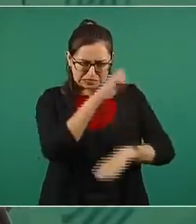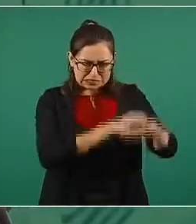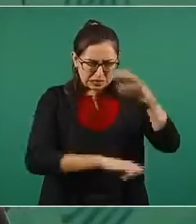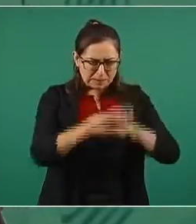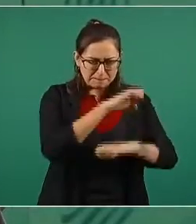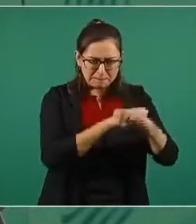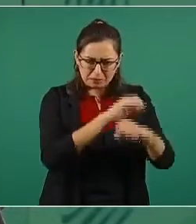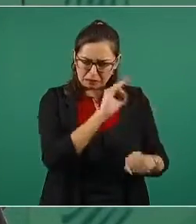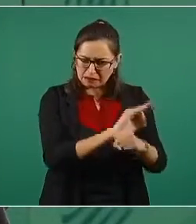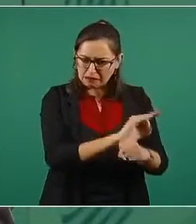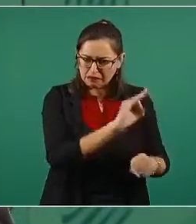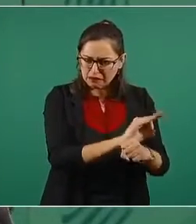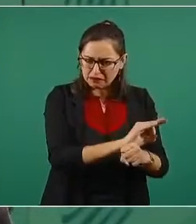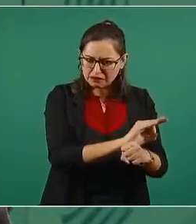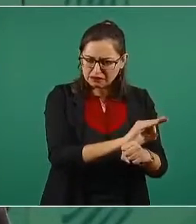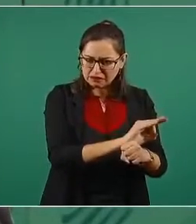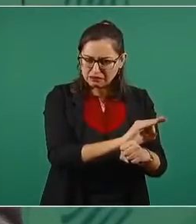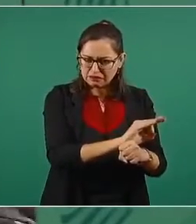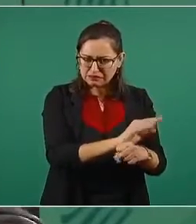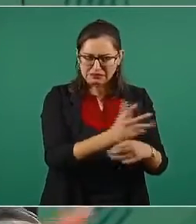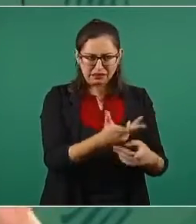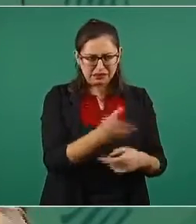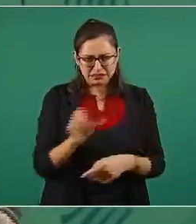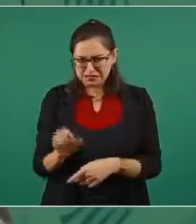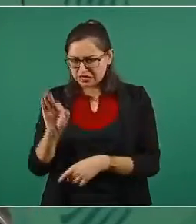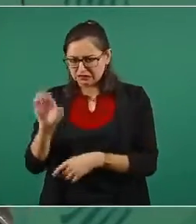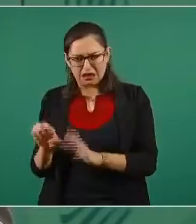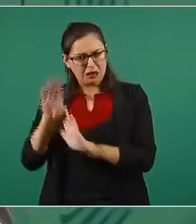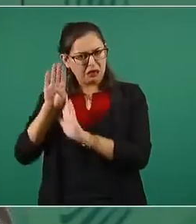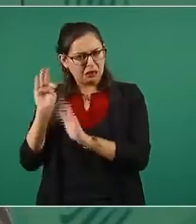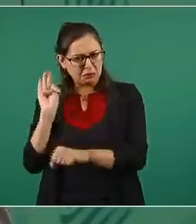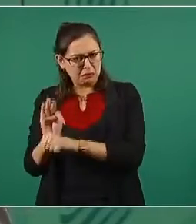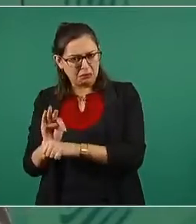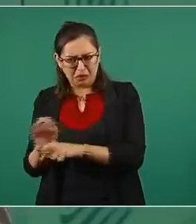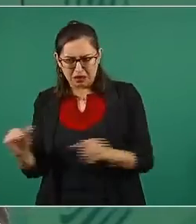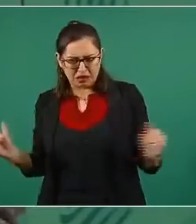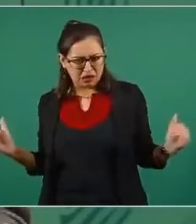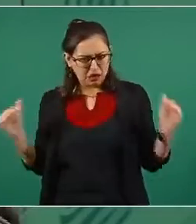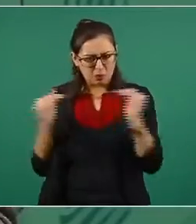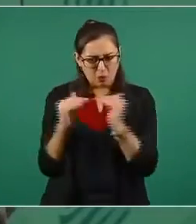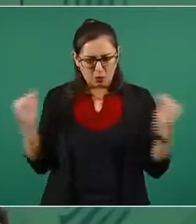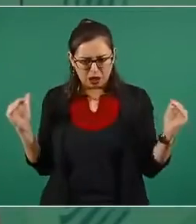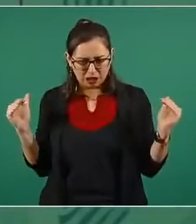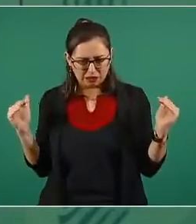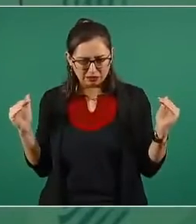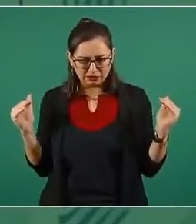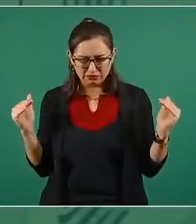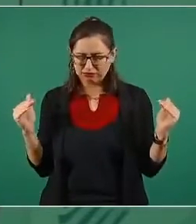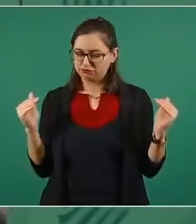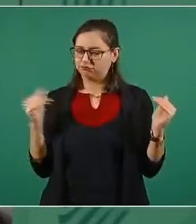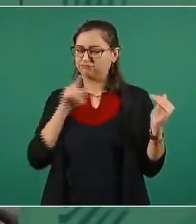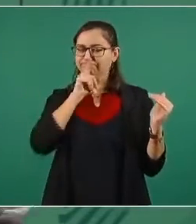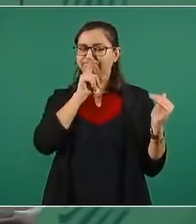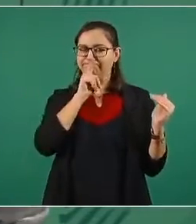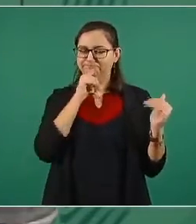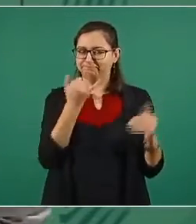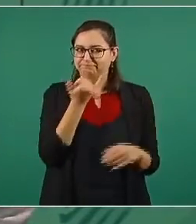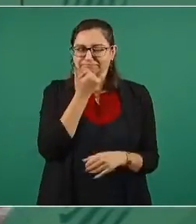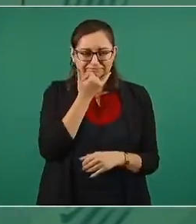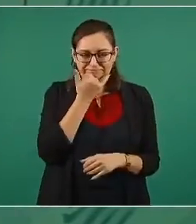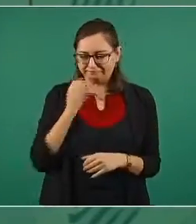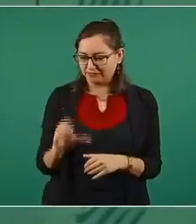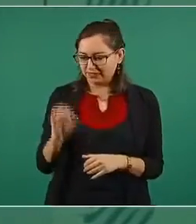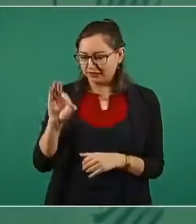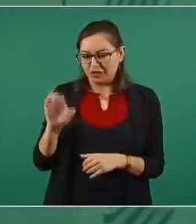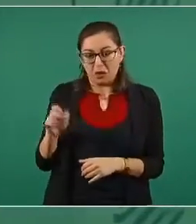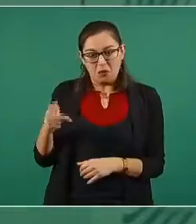o a Odebrecht que a la Comisión Federal de Electricidad. La Comisión Federal de Electricidad es una empresa pública que no